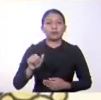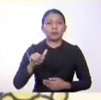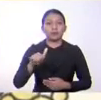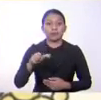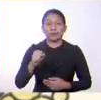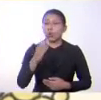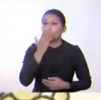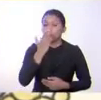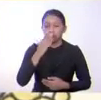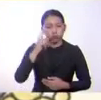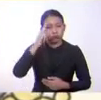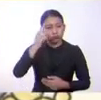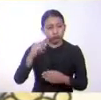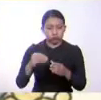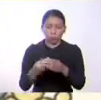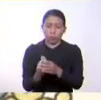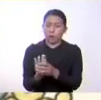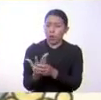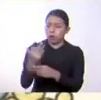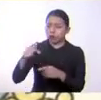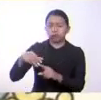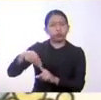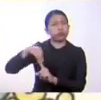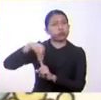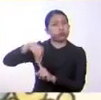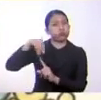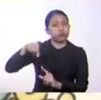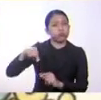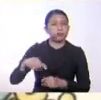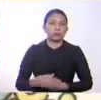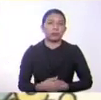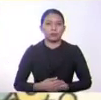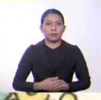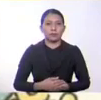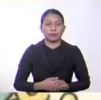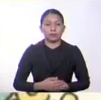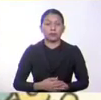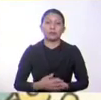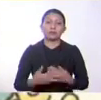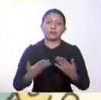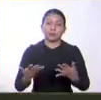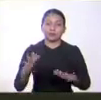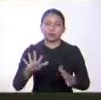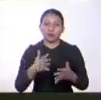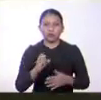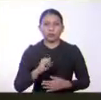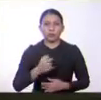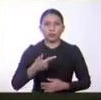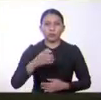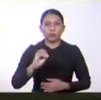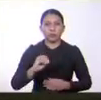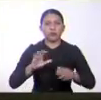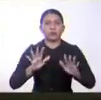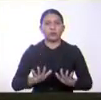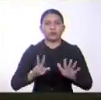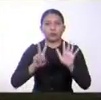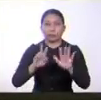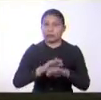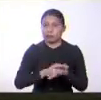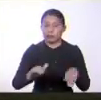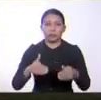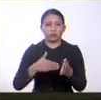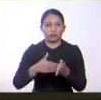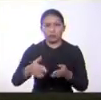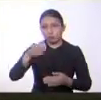una taxonomía específica para las especies vegetales. Hacia finales del siglo XVII inicia el